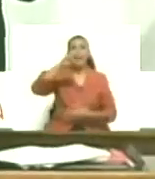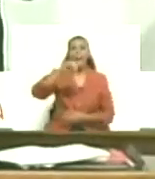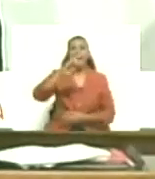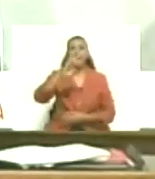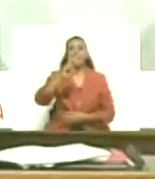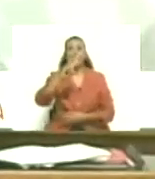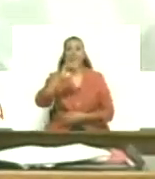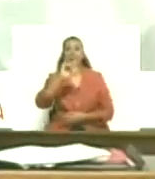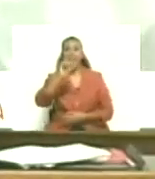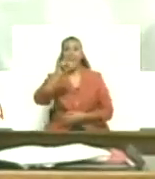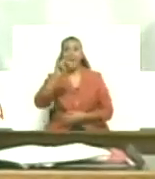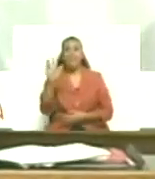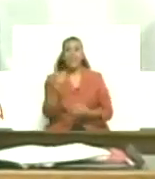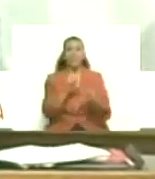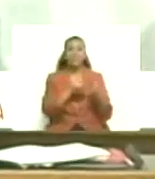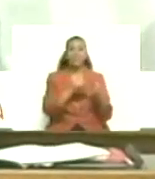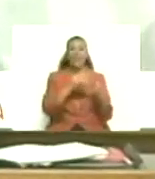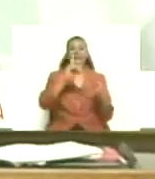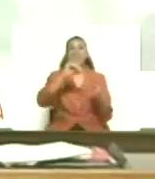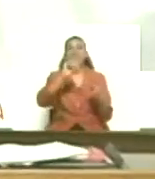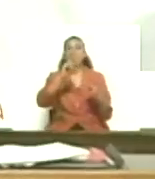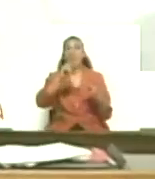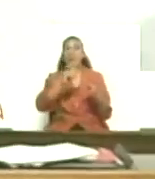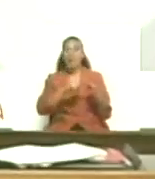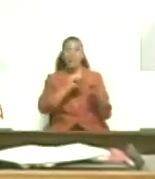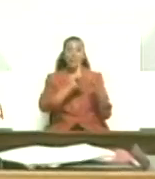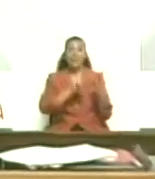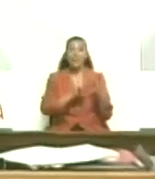Fuller, David Hosea Brewer,